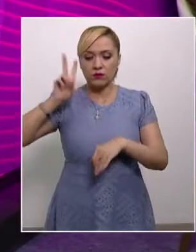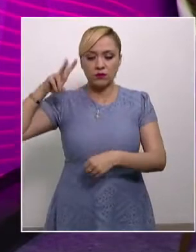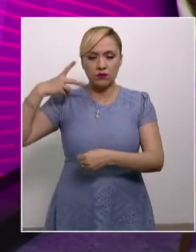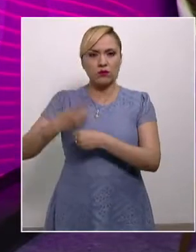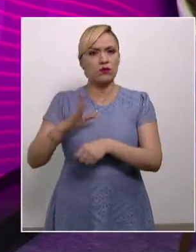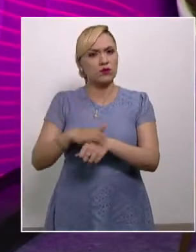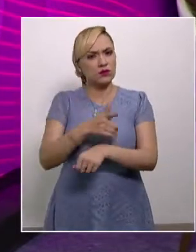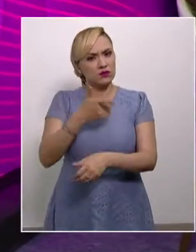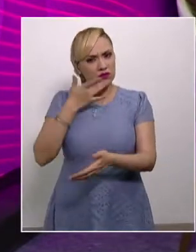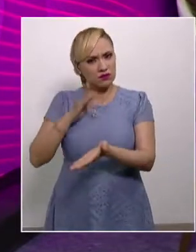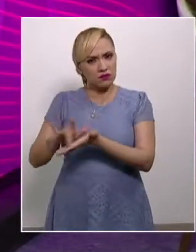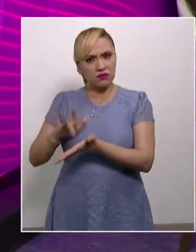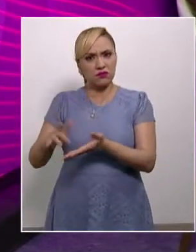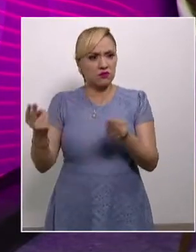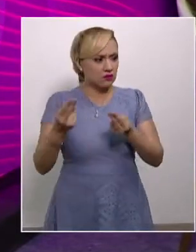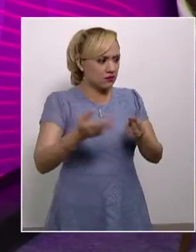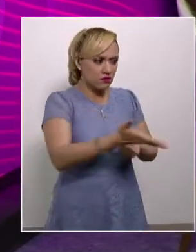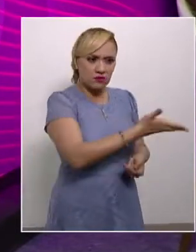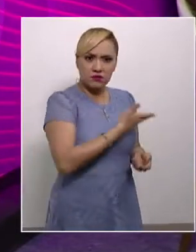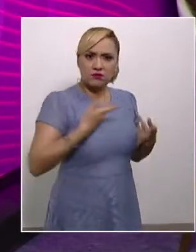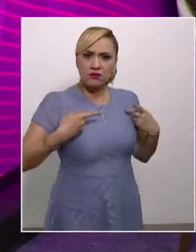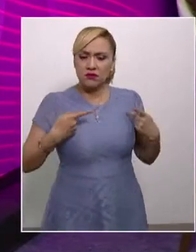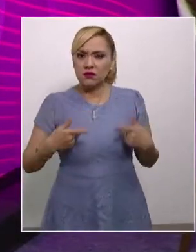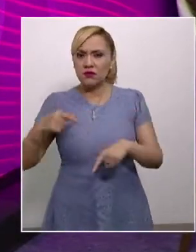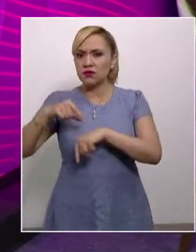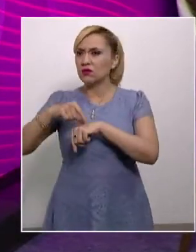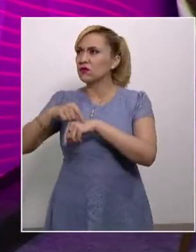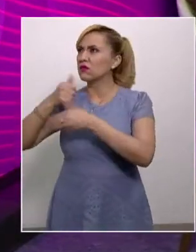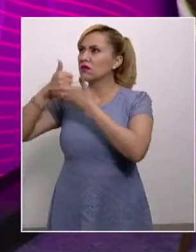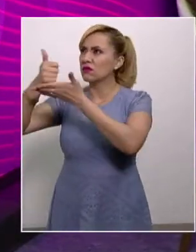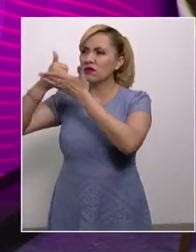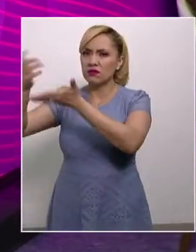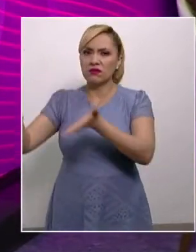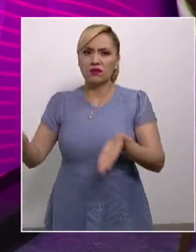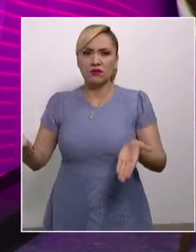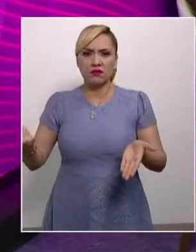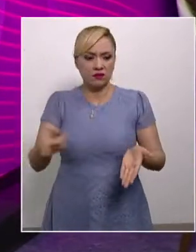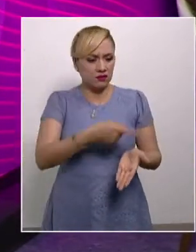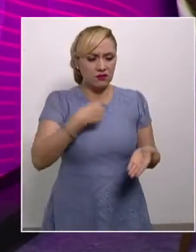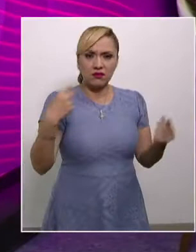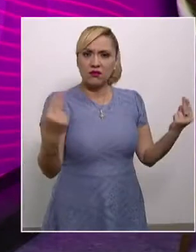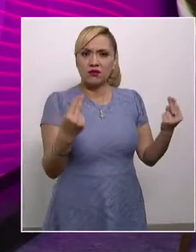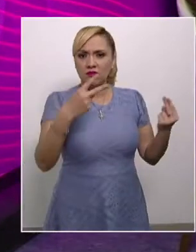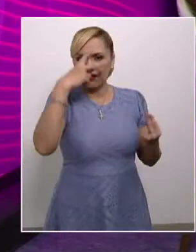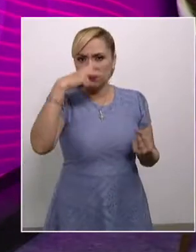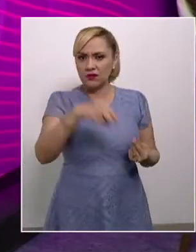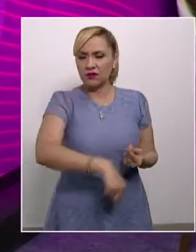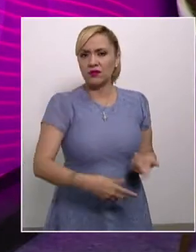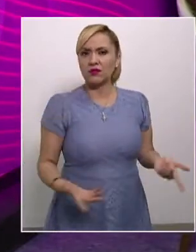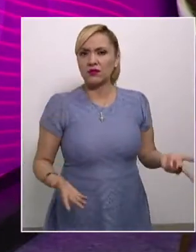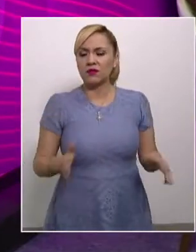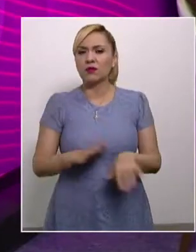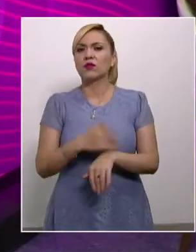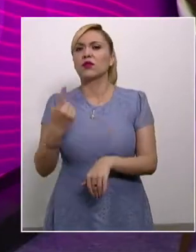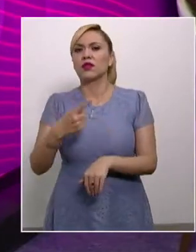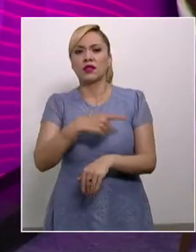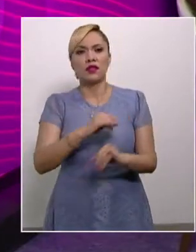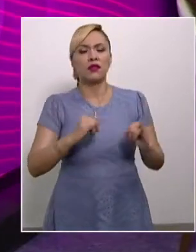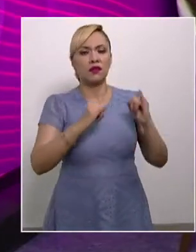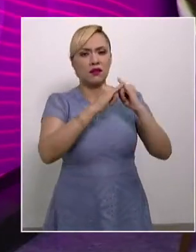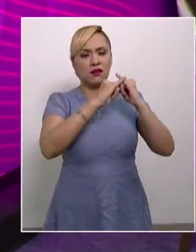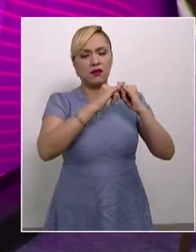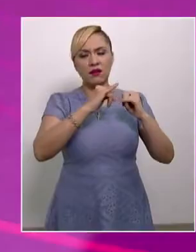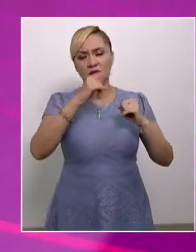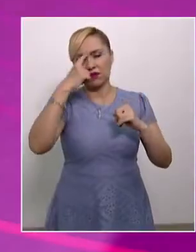gente con tanta necesidad que hay en México? Claro. ¿Por qué Médicos Sin Fronteras está atendiendo a esta gente con tanta necesidad que hay en México? ¿Por qué IMUMI está apoyando a